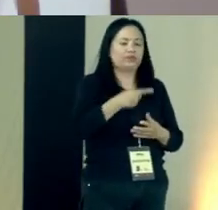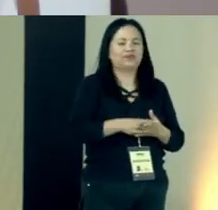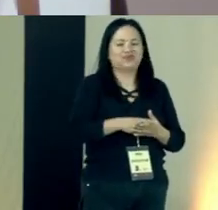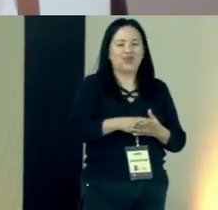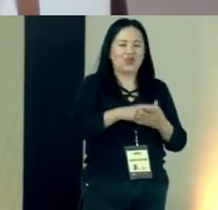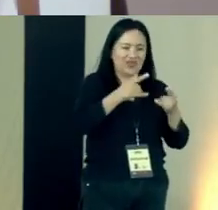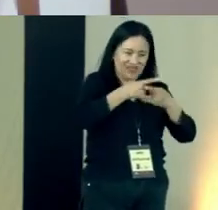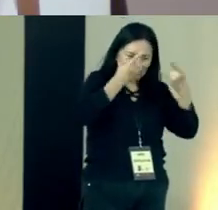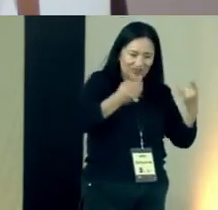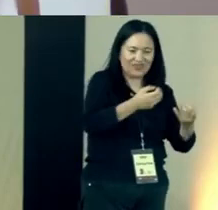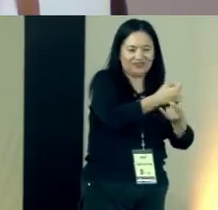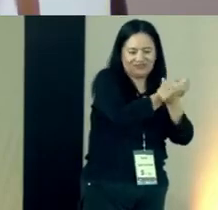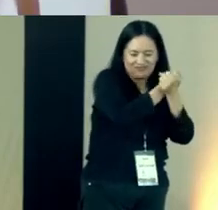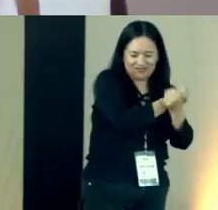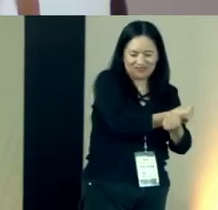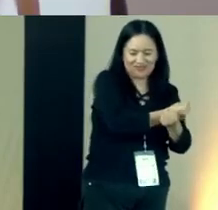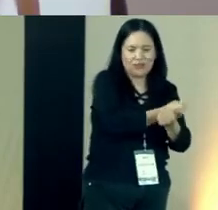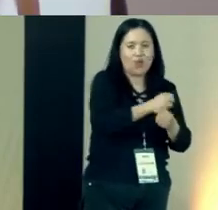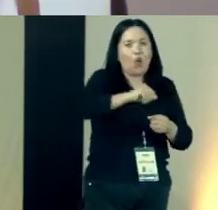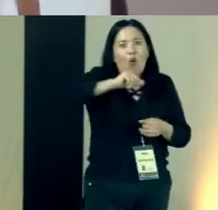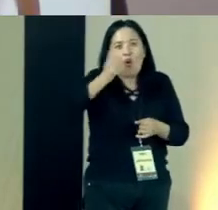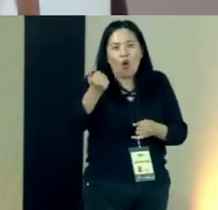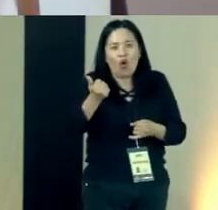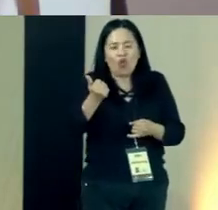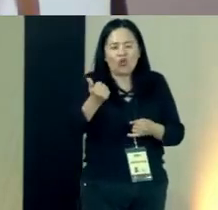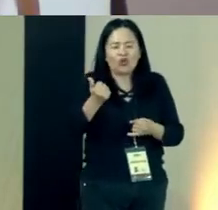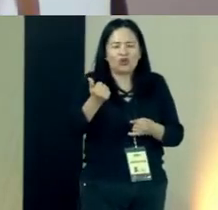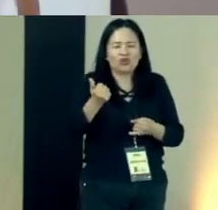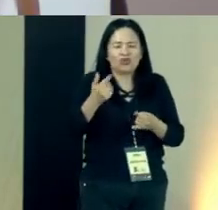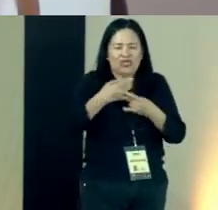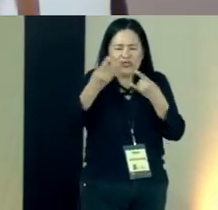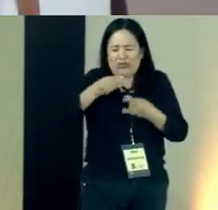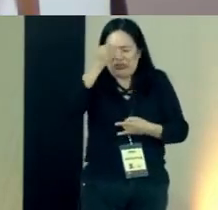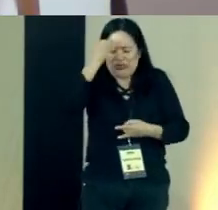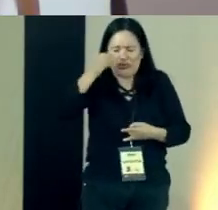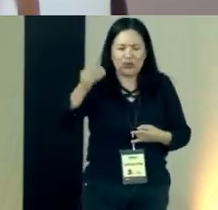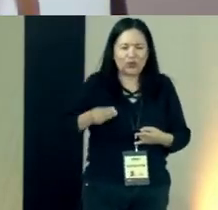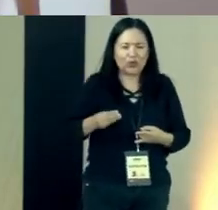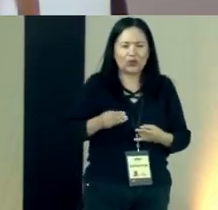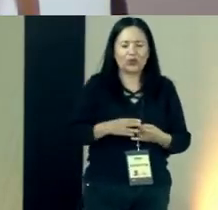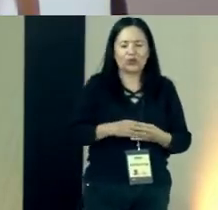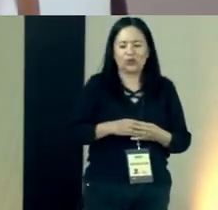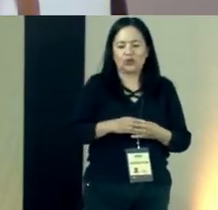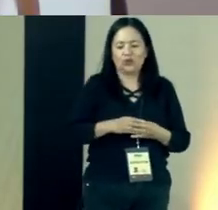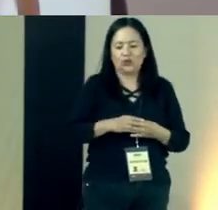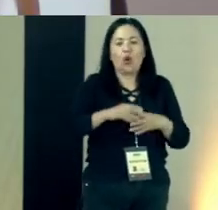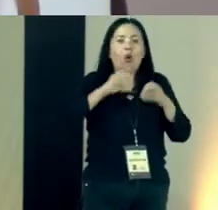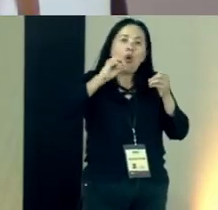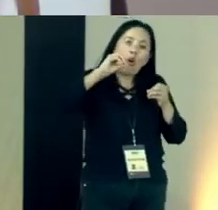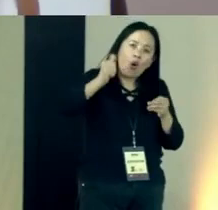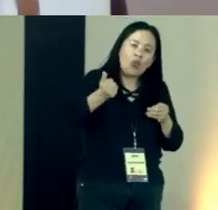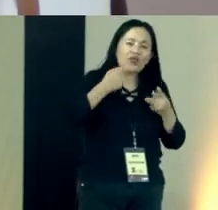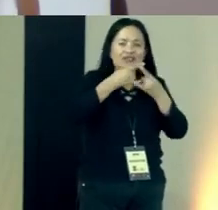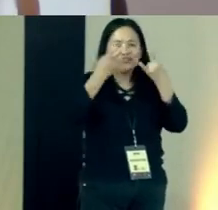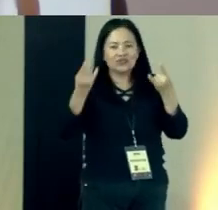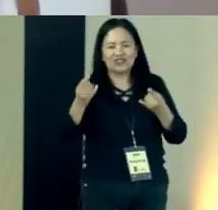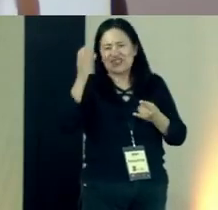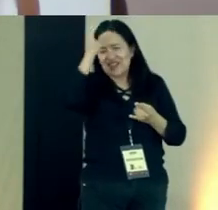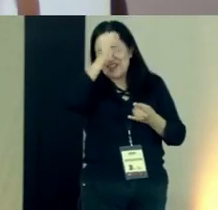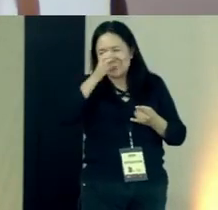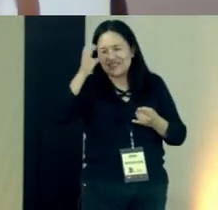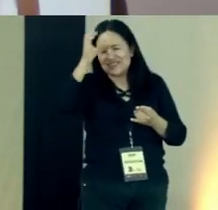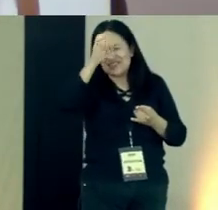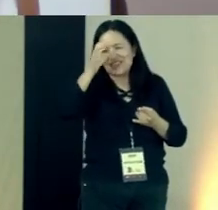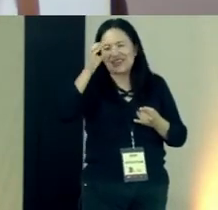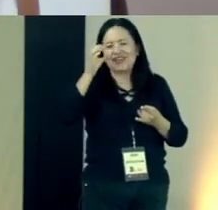esclavitud, tiene cuentos muy macabros, tiene cuentos en los que su foco, por ejemplo, es la ciencia, ¿no?, y critica la